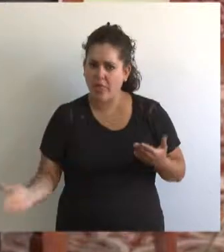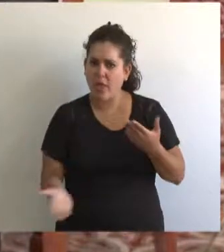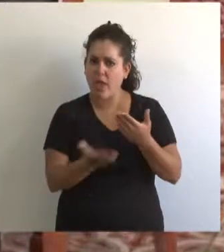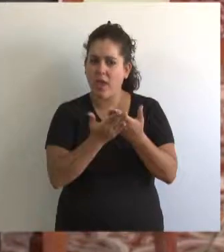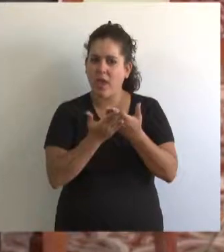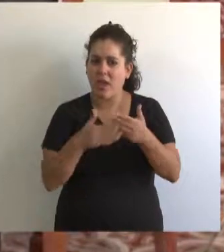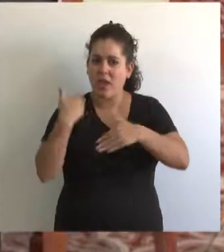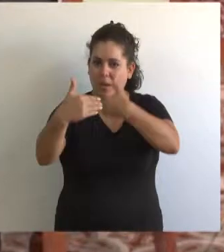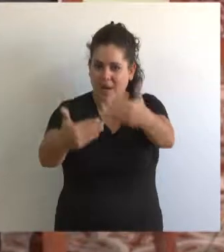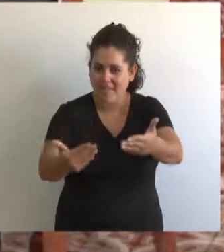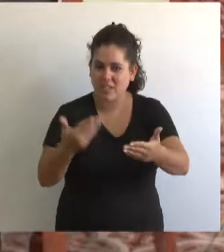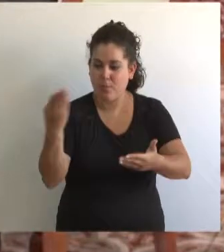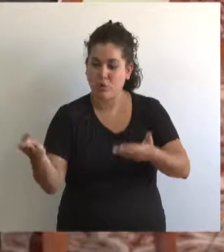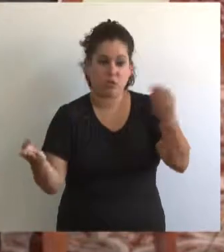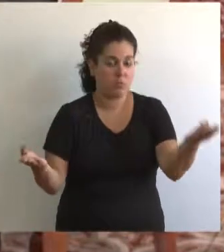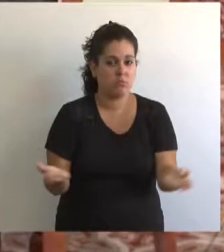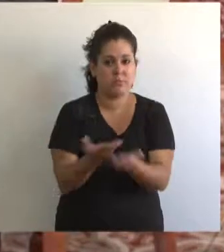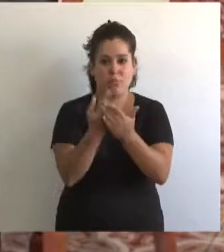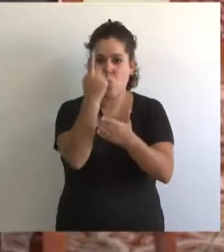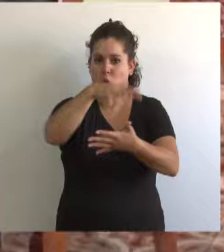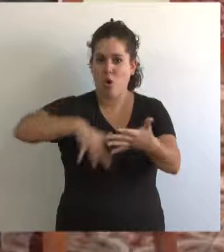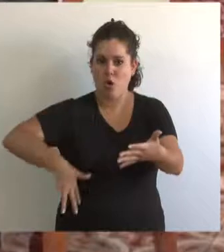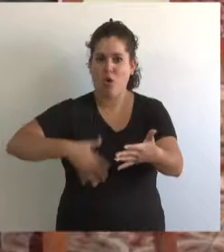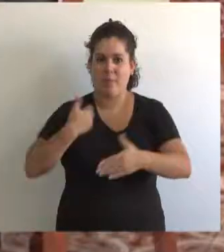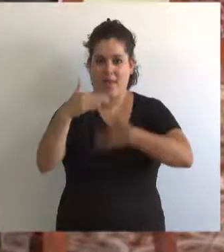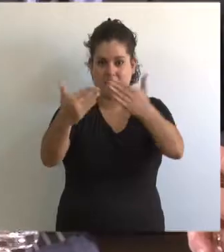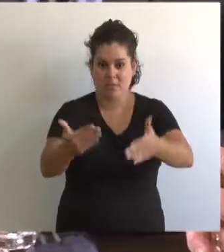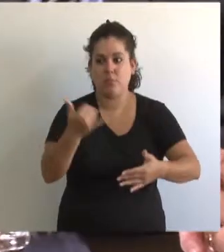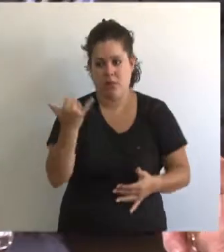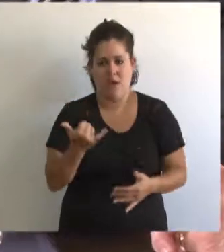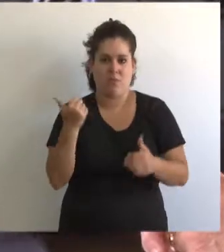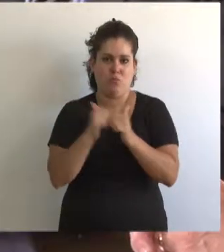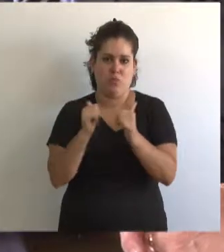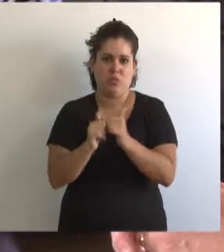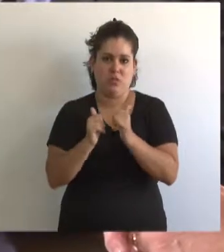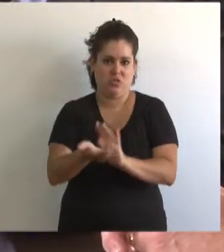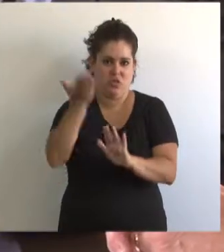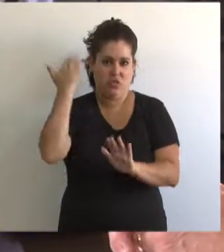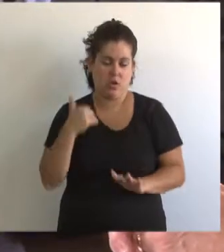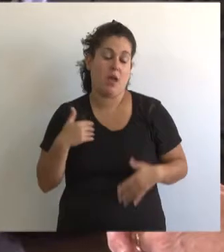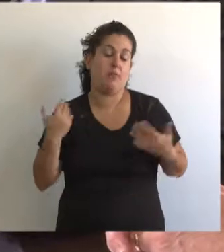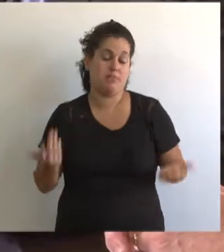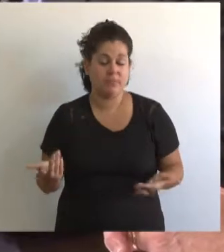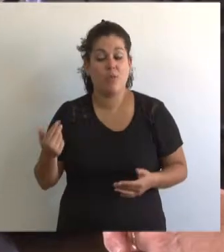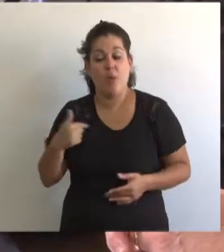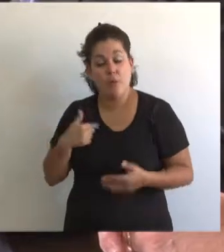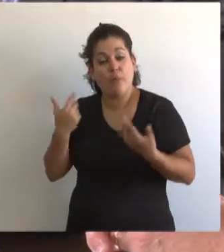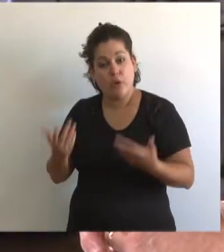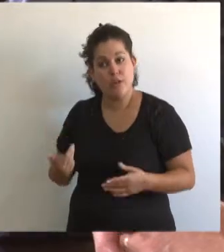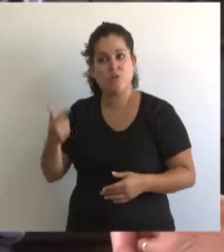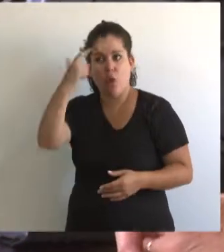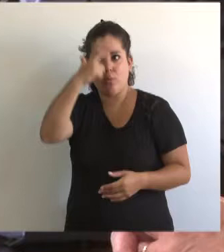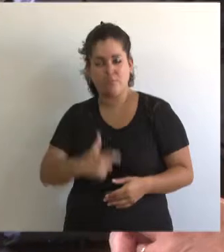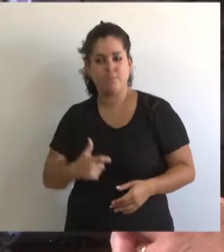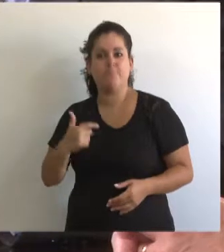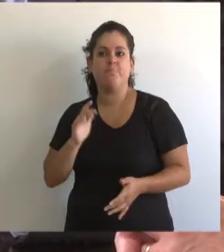se pueda consensuar y avanzar en la temática, ya que, bueno, ya tiene tanta historia en el Congreso estos proyectos? Por eso uno